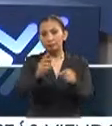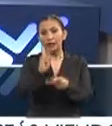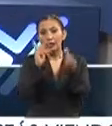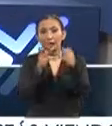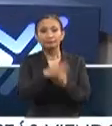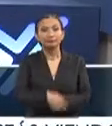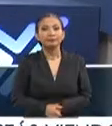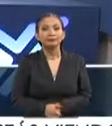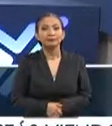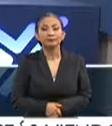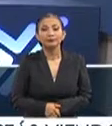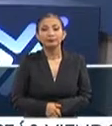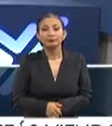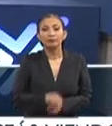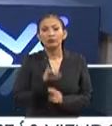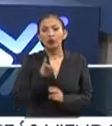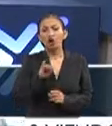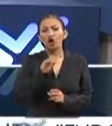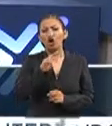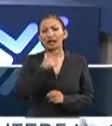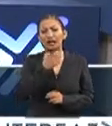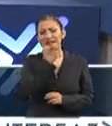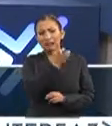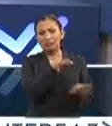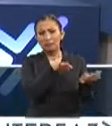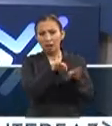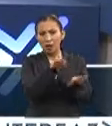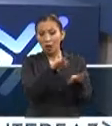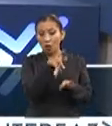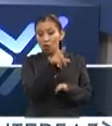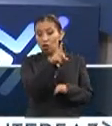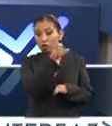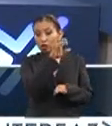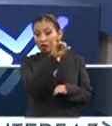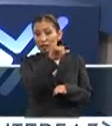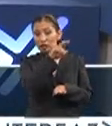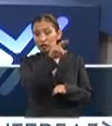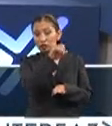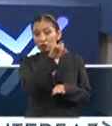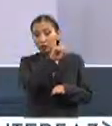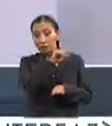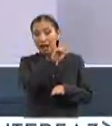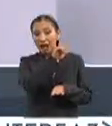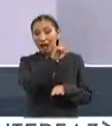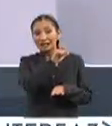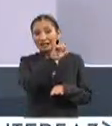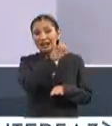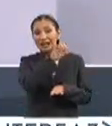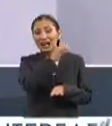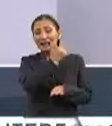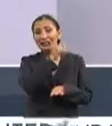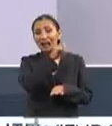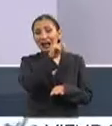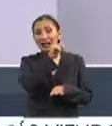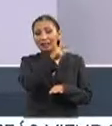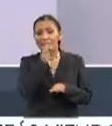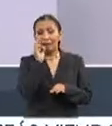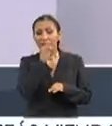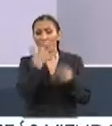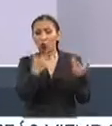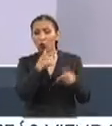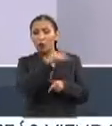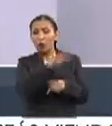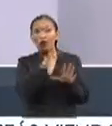Claro. Jorge Armando, a mí esta tarea, por ejemplo, del doctor Jesús Axayácatl me parece como una especie